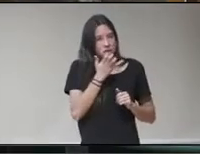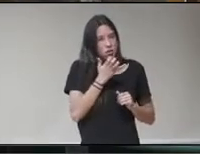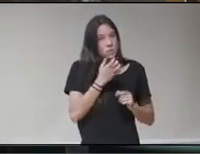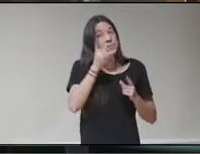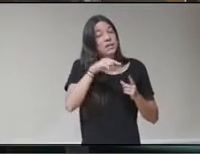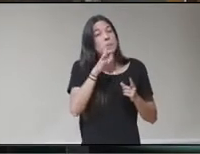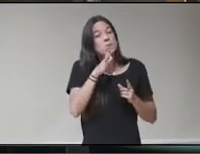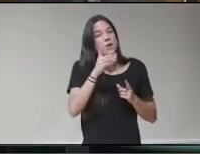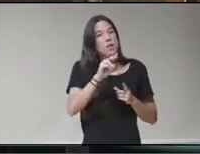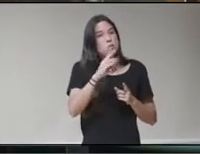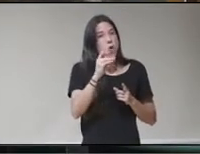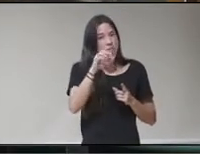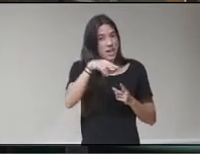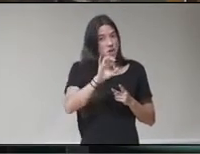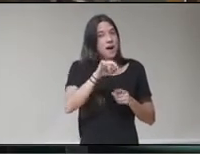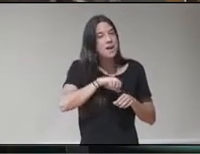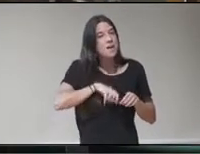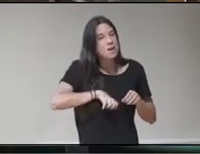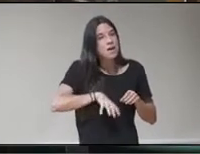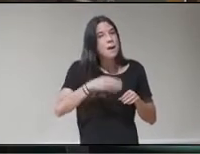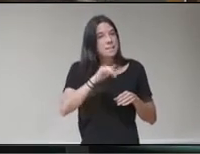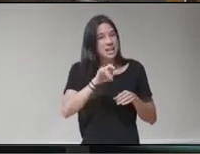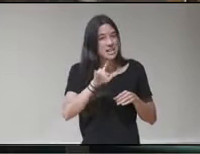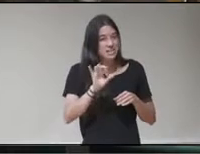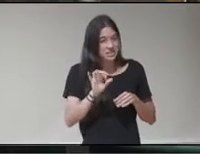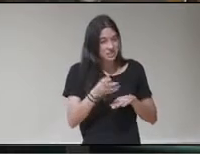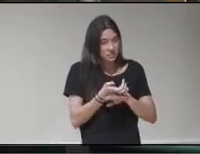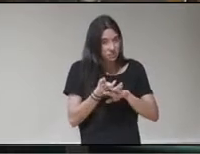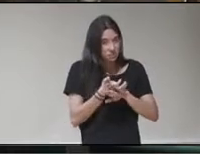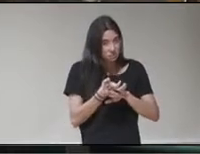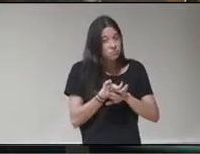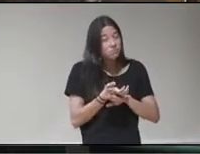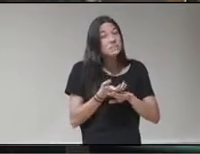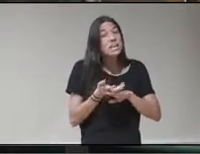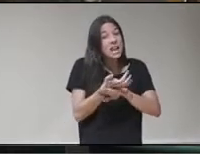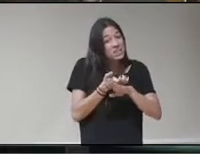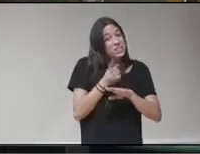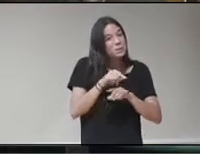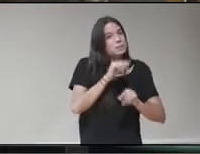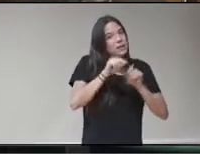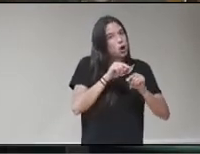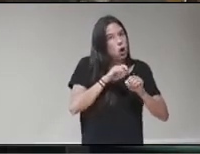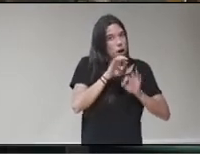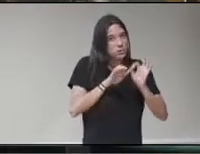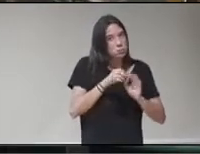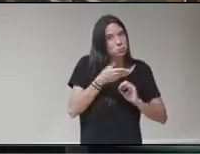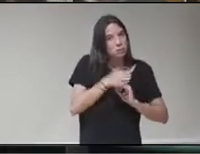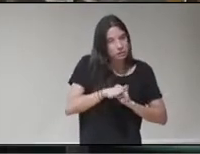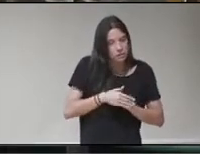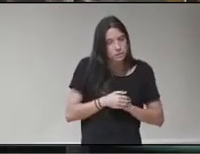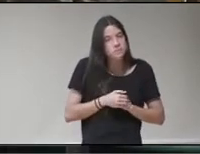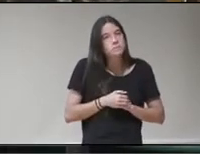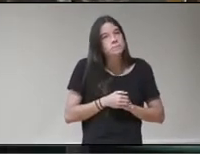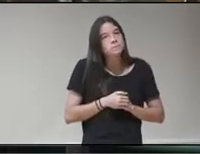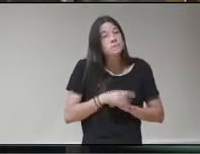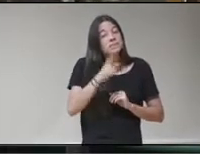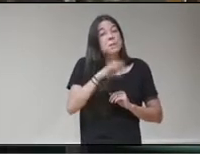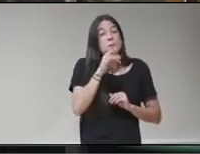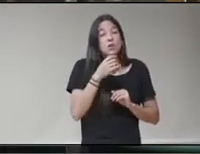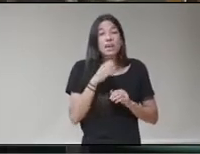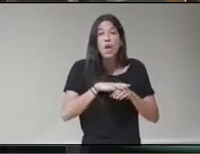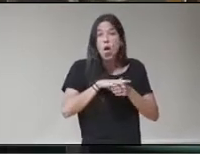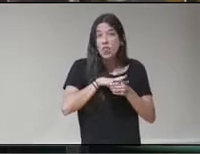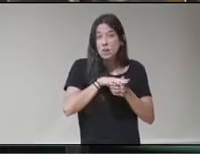se vierte la bilis, y la bilis es microbiocida, y porque también en el duodeno se vierten un montón de enzimas hidrolíticos